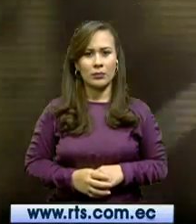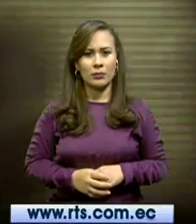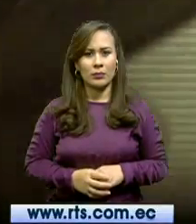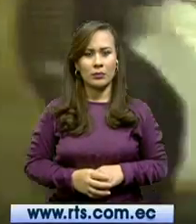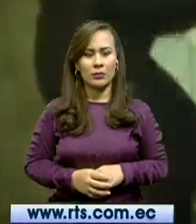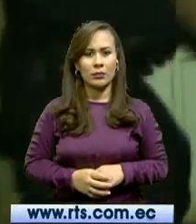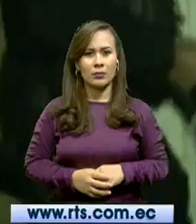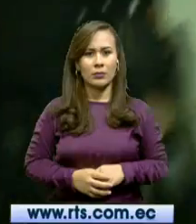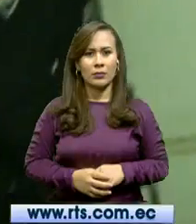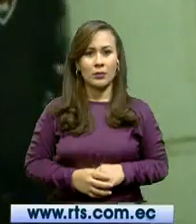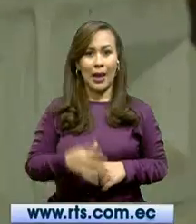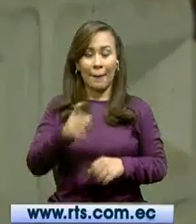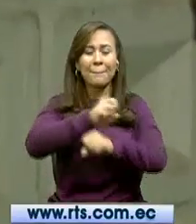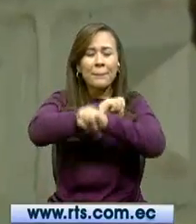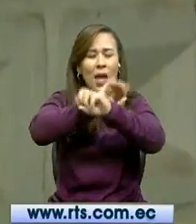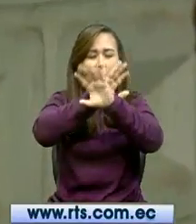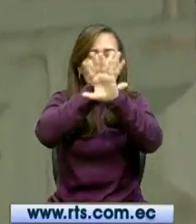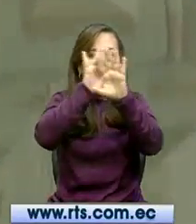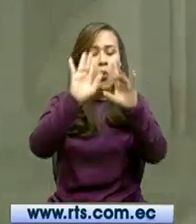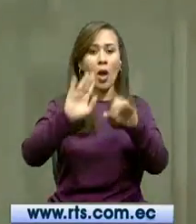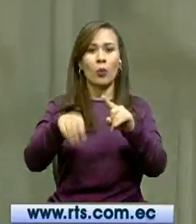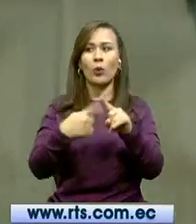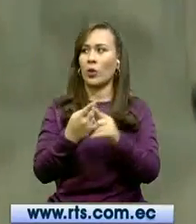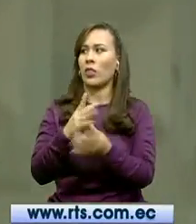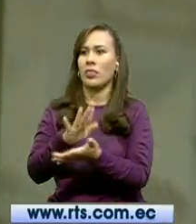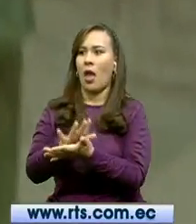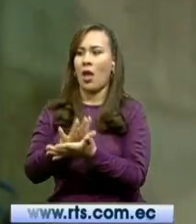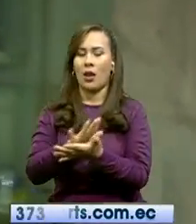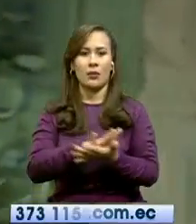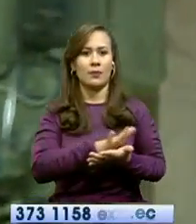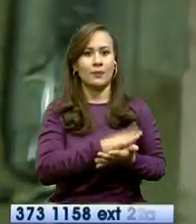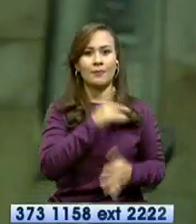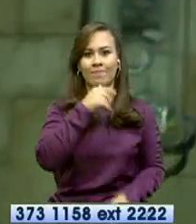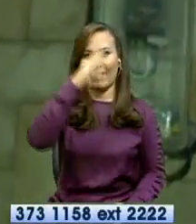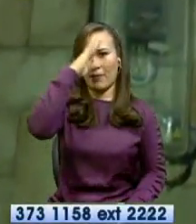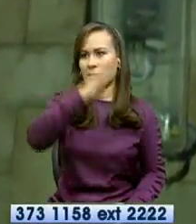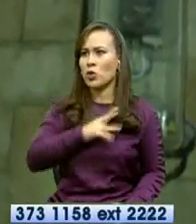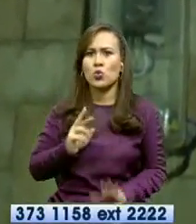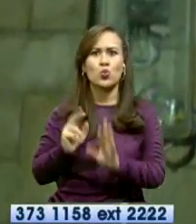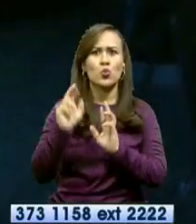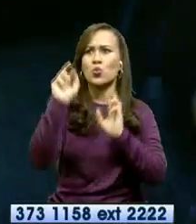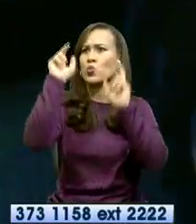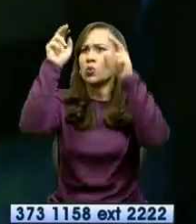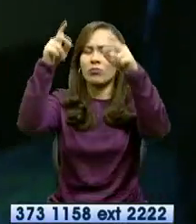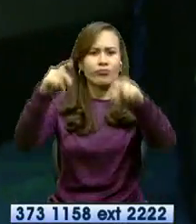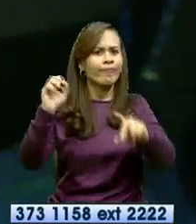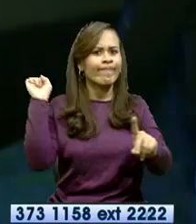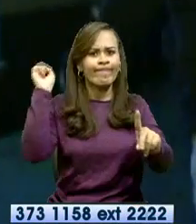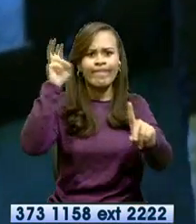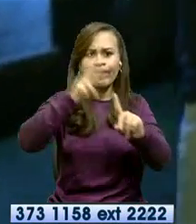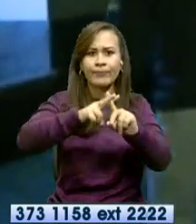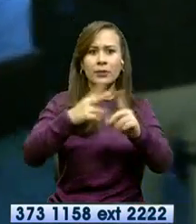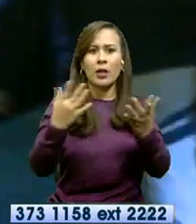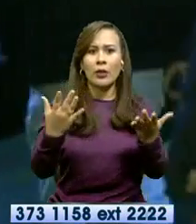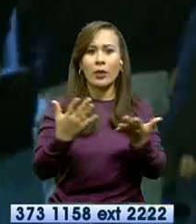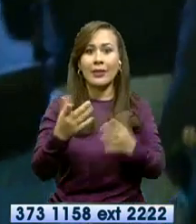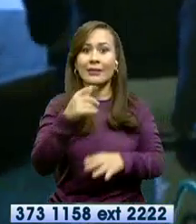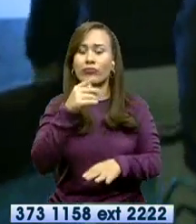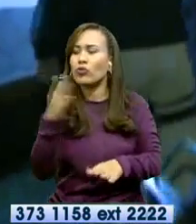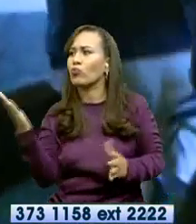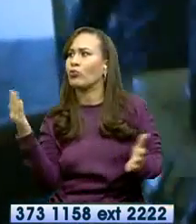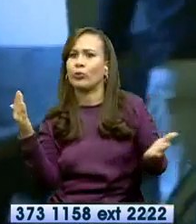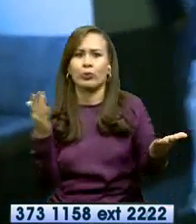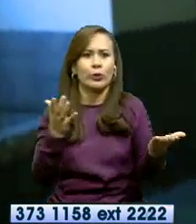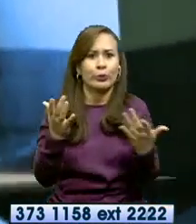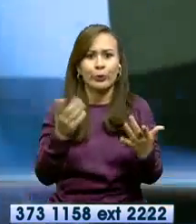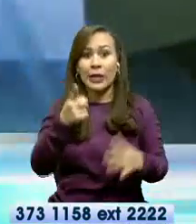De madrugada, cuando la ciudad aún estaba tranquila, trepaban paredes, terminaban con seguridades a la cabeza de la caravana agentes de la